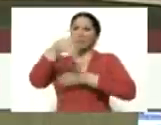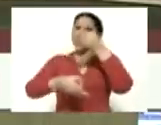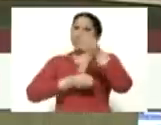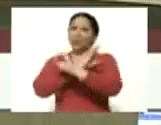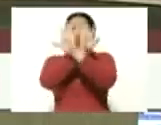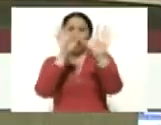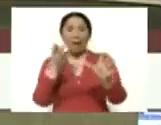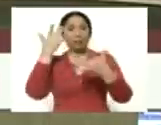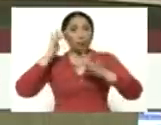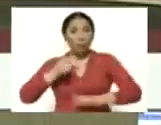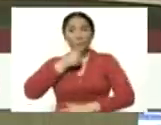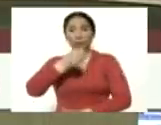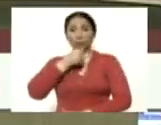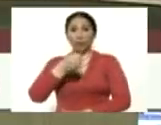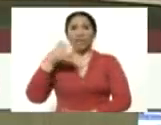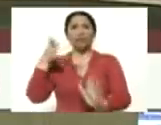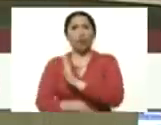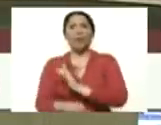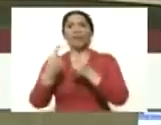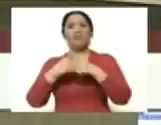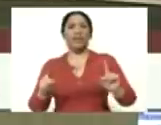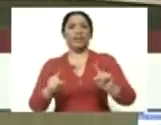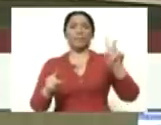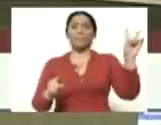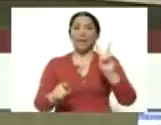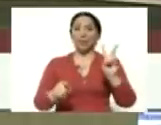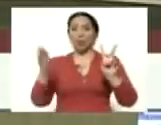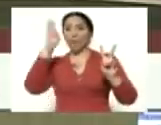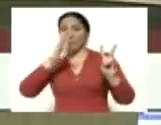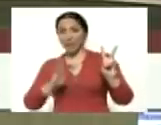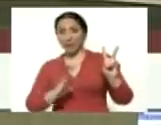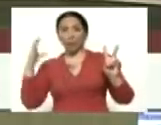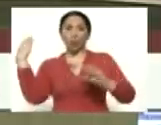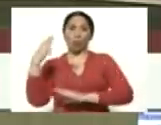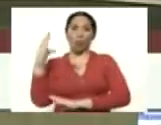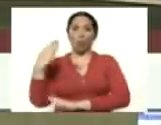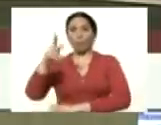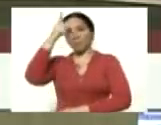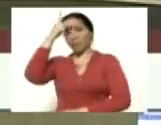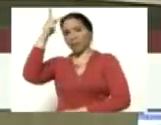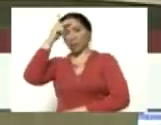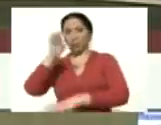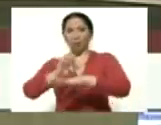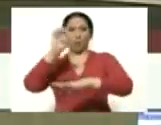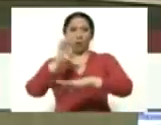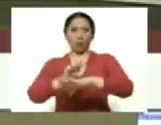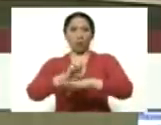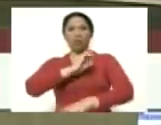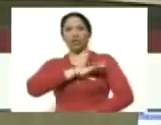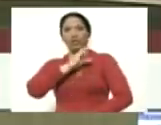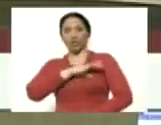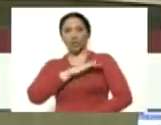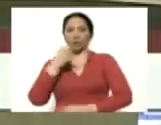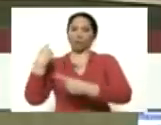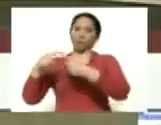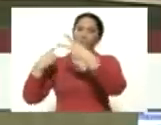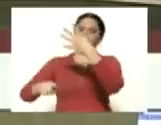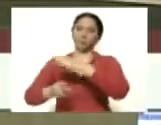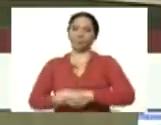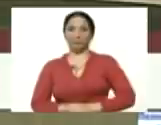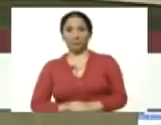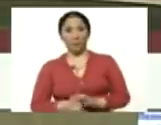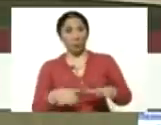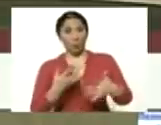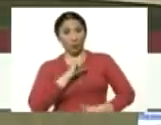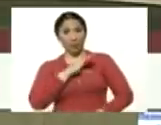este periodista, de la diferencia que hay entre Venezuela, Brasil, Colombia, Perú, Ecuador, Chile, etc. Cuando en